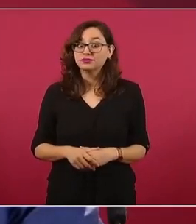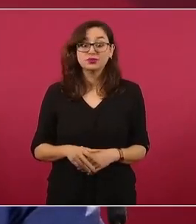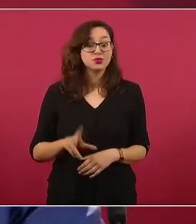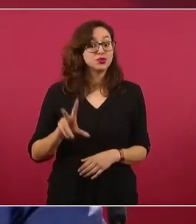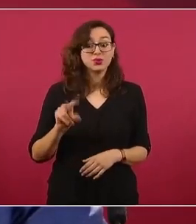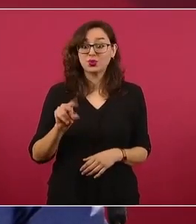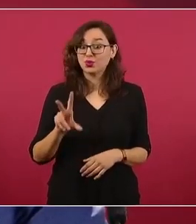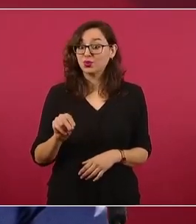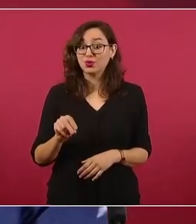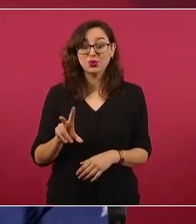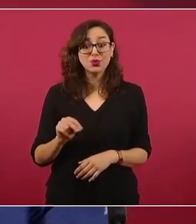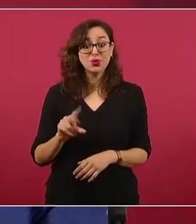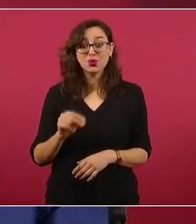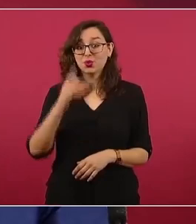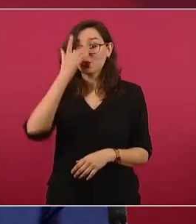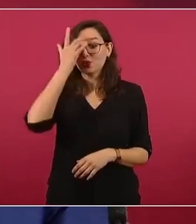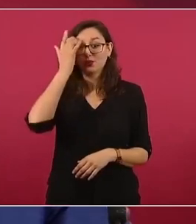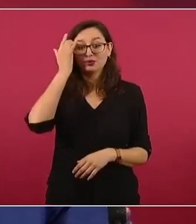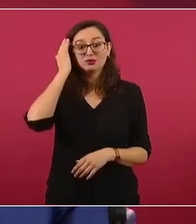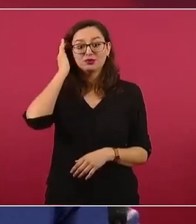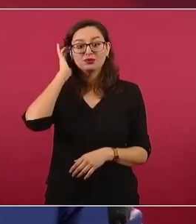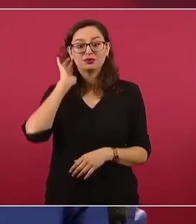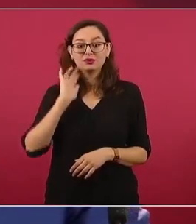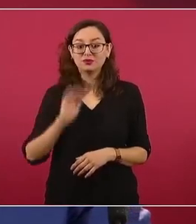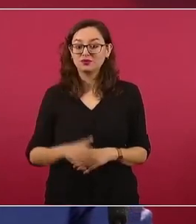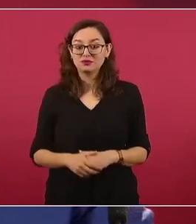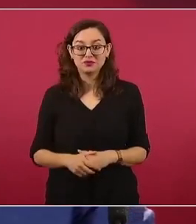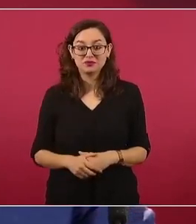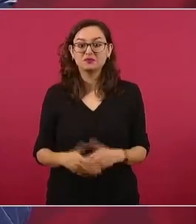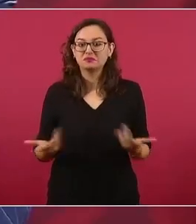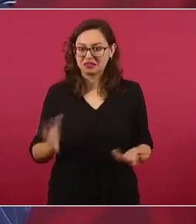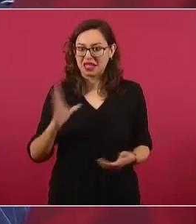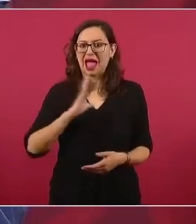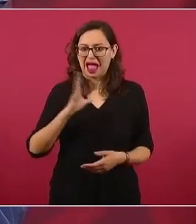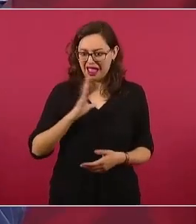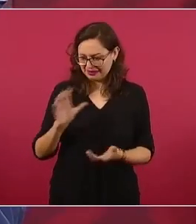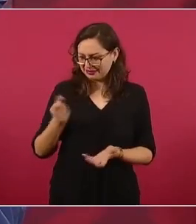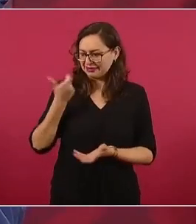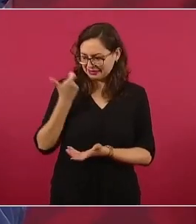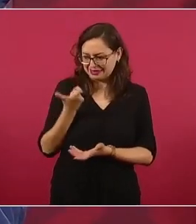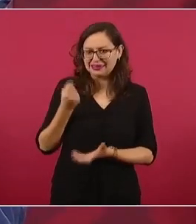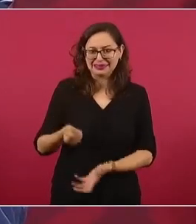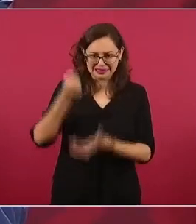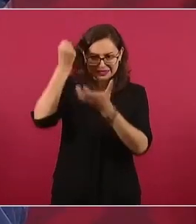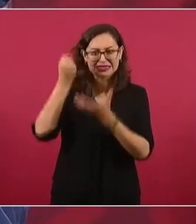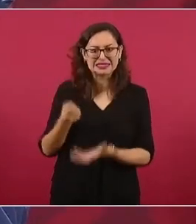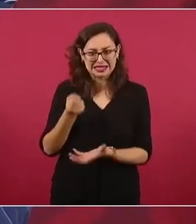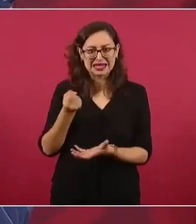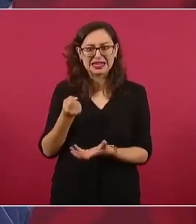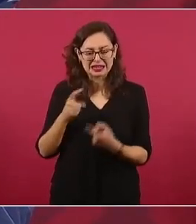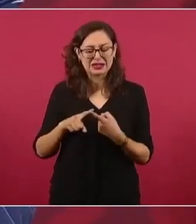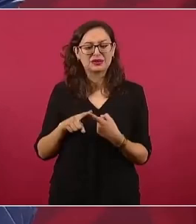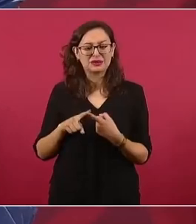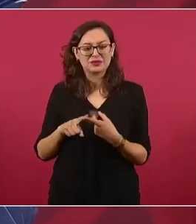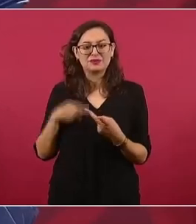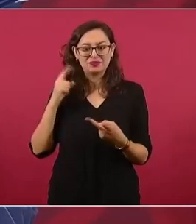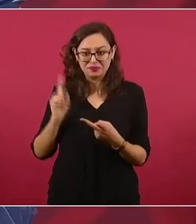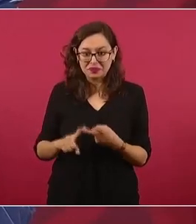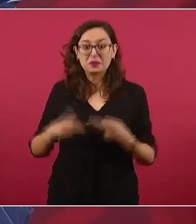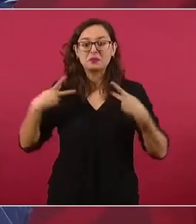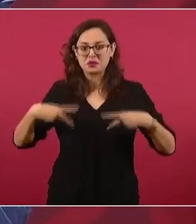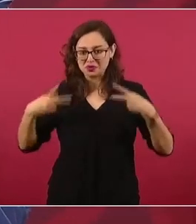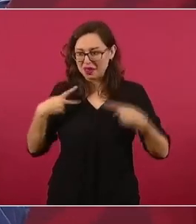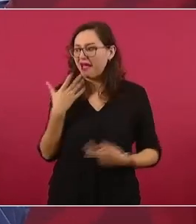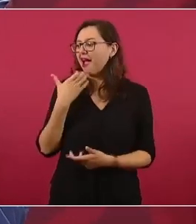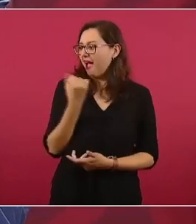no, y no nos ha faltado presupuesto, y tenemos muy buenos